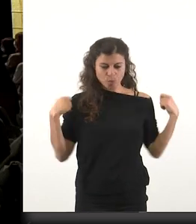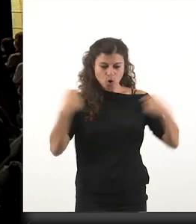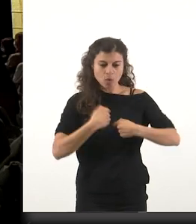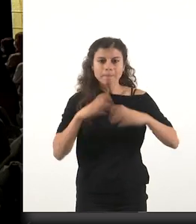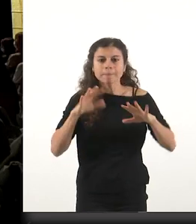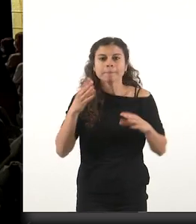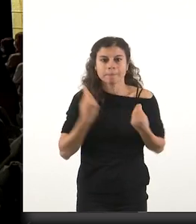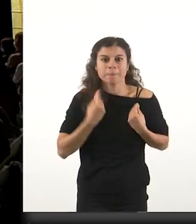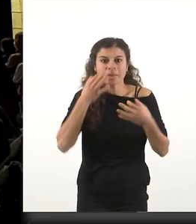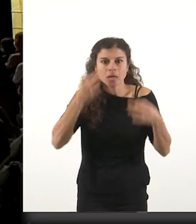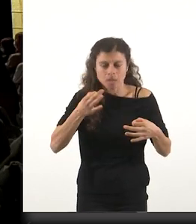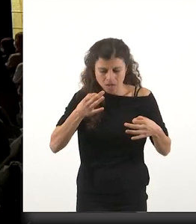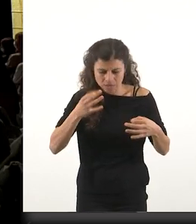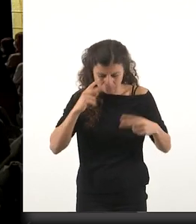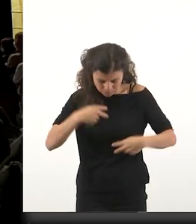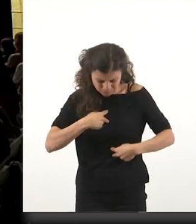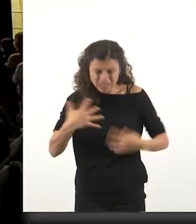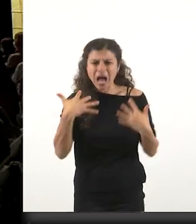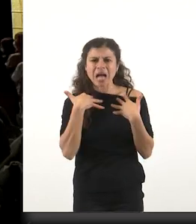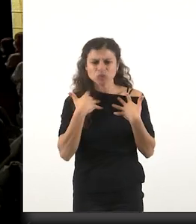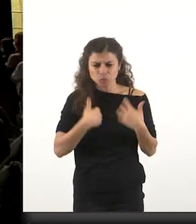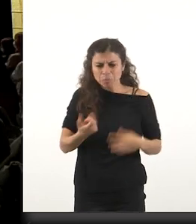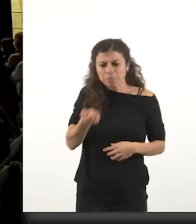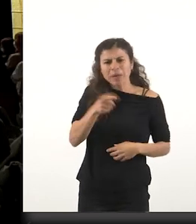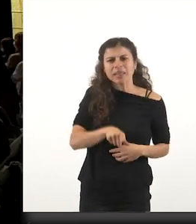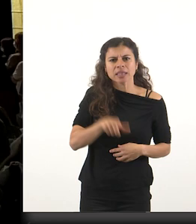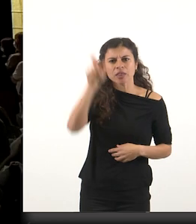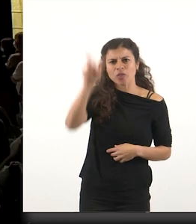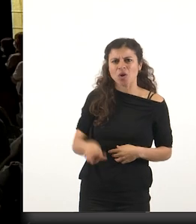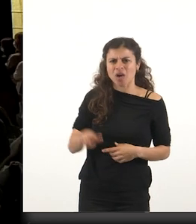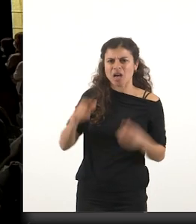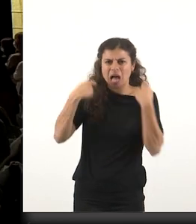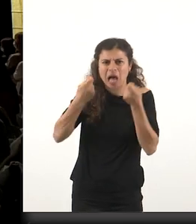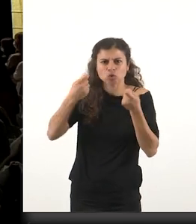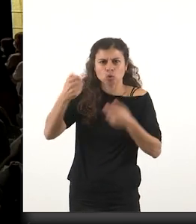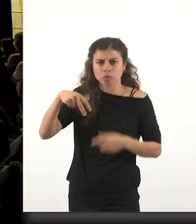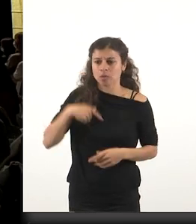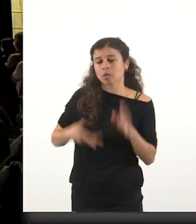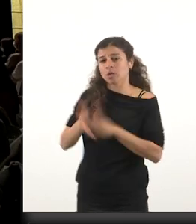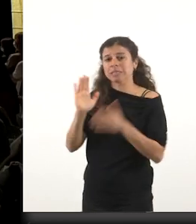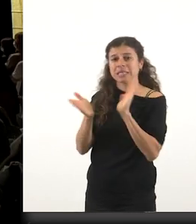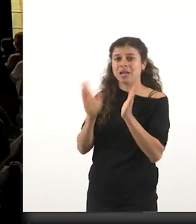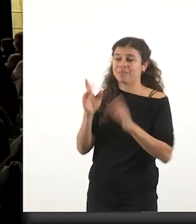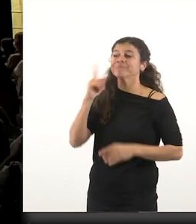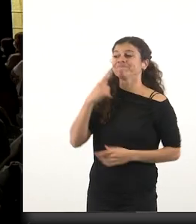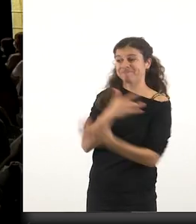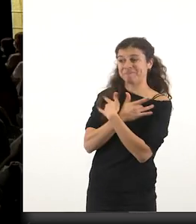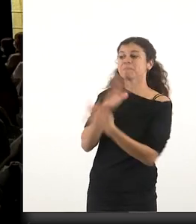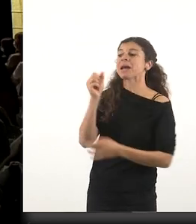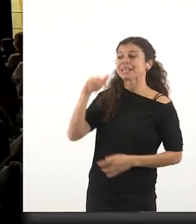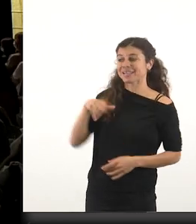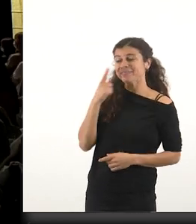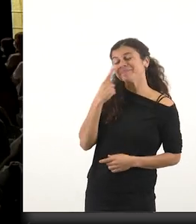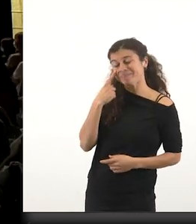un asco. Parecerme al ser que me robó mi adolescencia, que tuve que otra terapia. Digo, buenas, Mari Carmen, ¿qué haces, hija? No, no vengo a verte. No